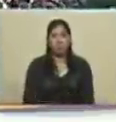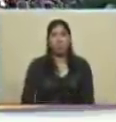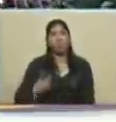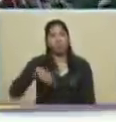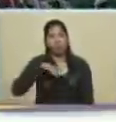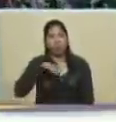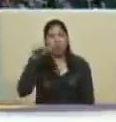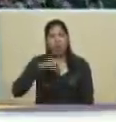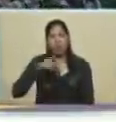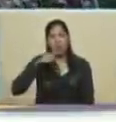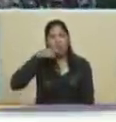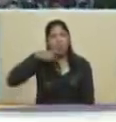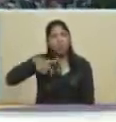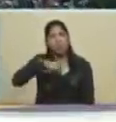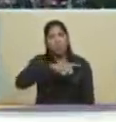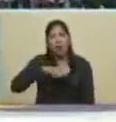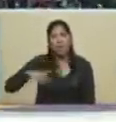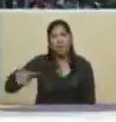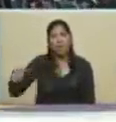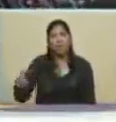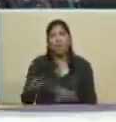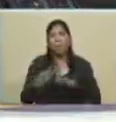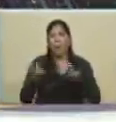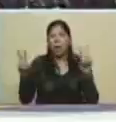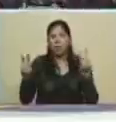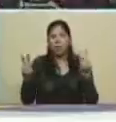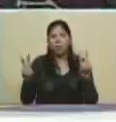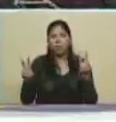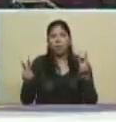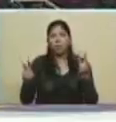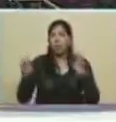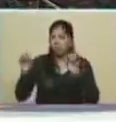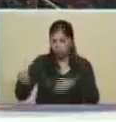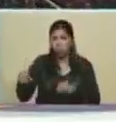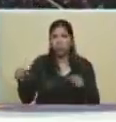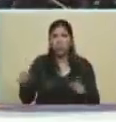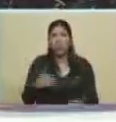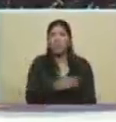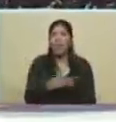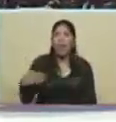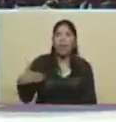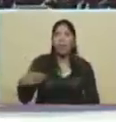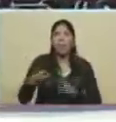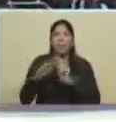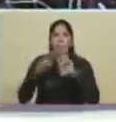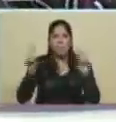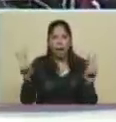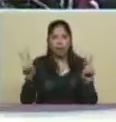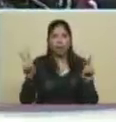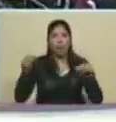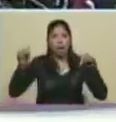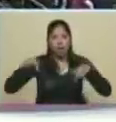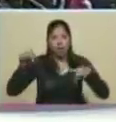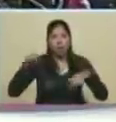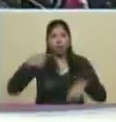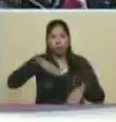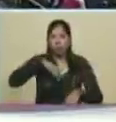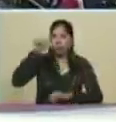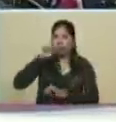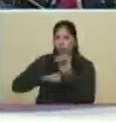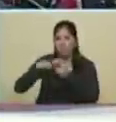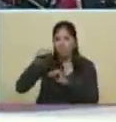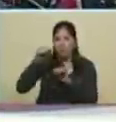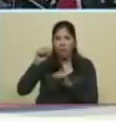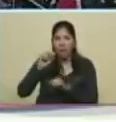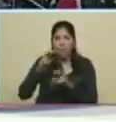somos un pueblo de paz, sí, que queremos paz y vamos a defender la paz,